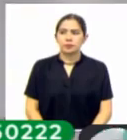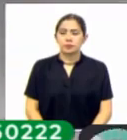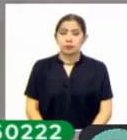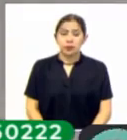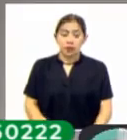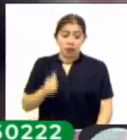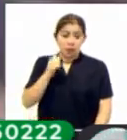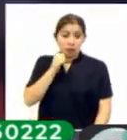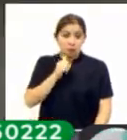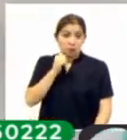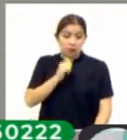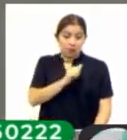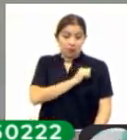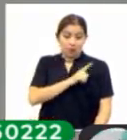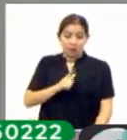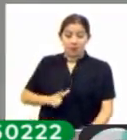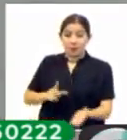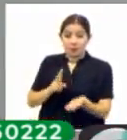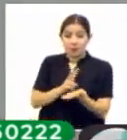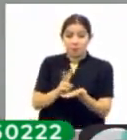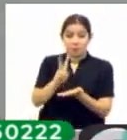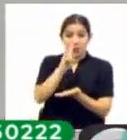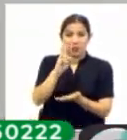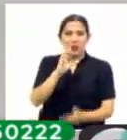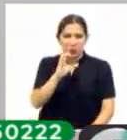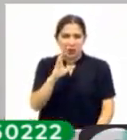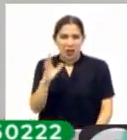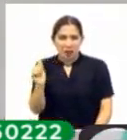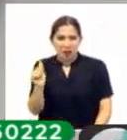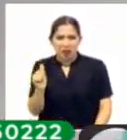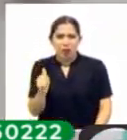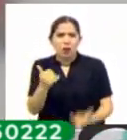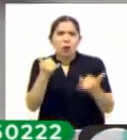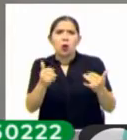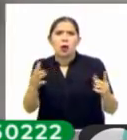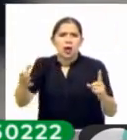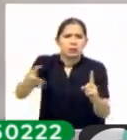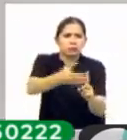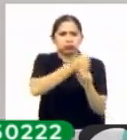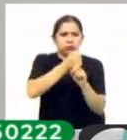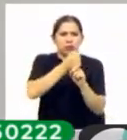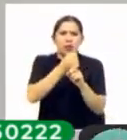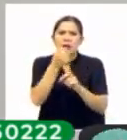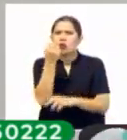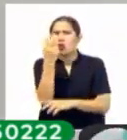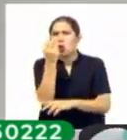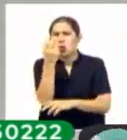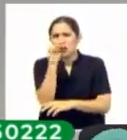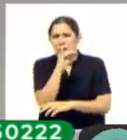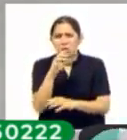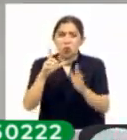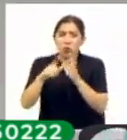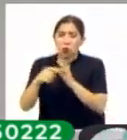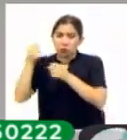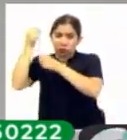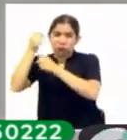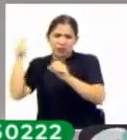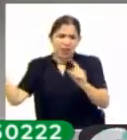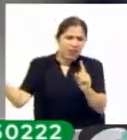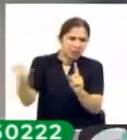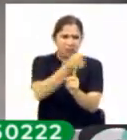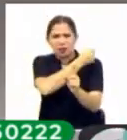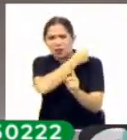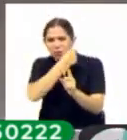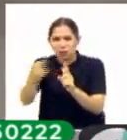La alcaldesa de Vinto, departamento de Cochabamba, Patricia Arce, quien fue retenida al mediodía de este miércoles y golpeada por manifestantes,